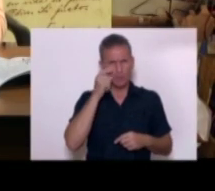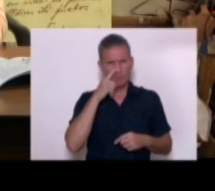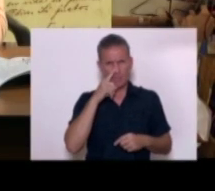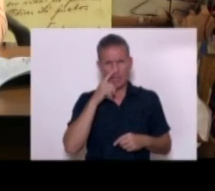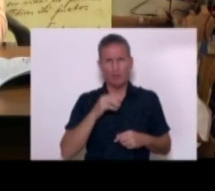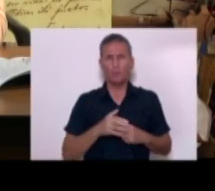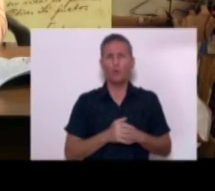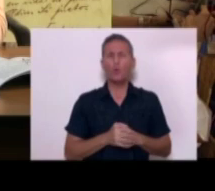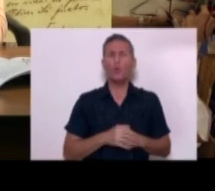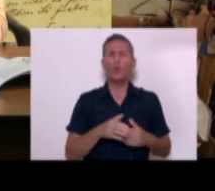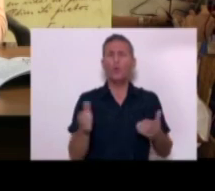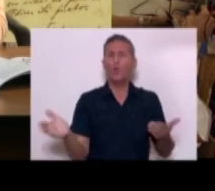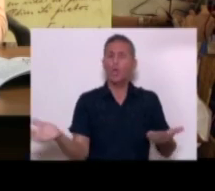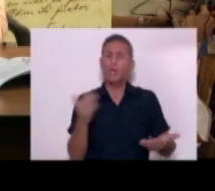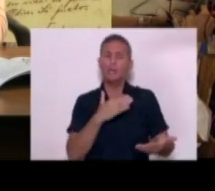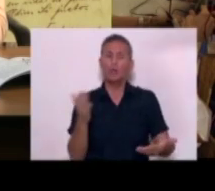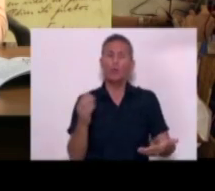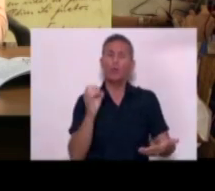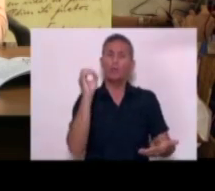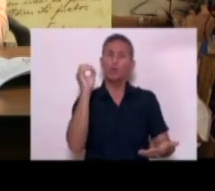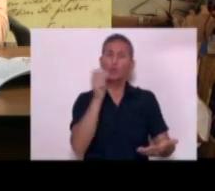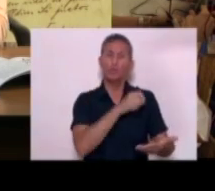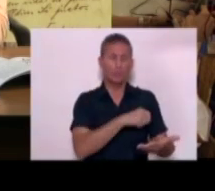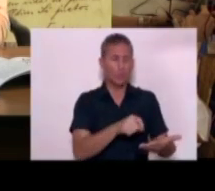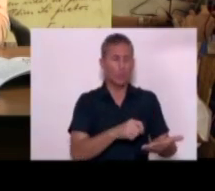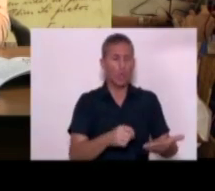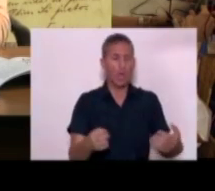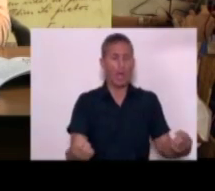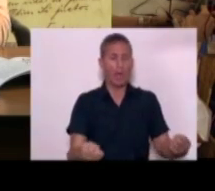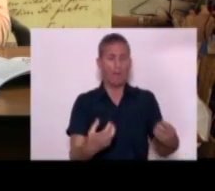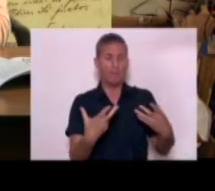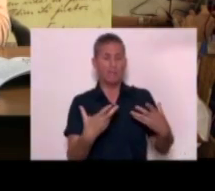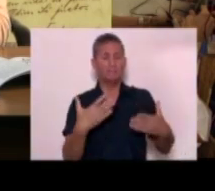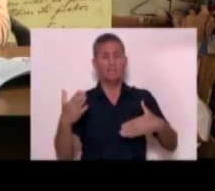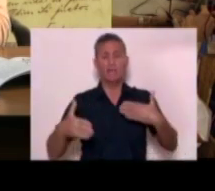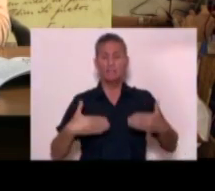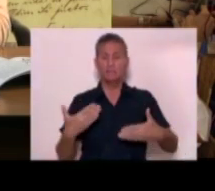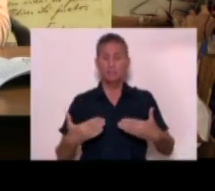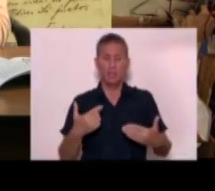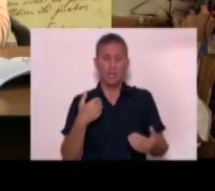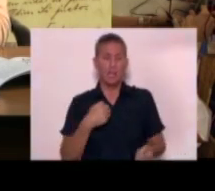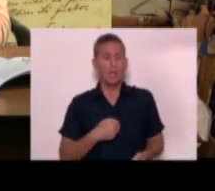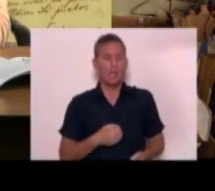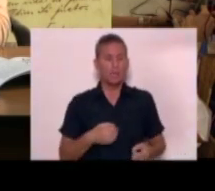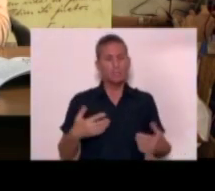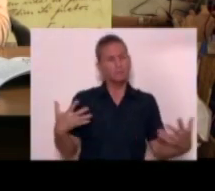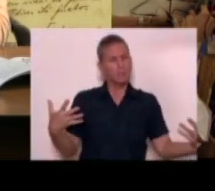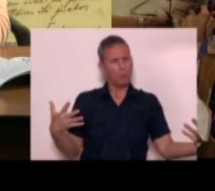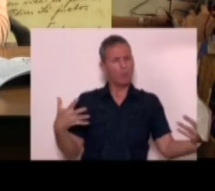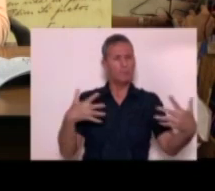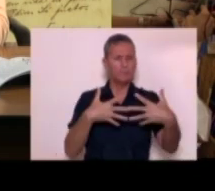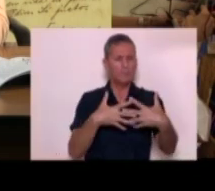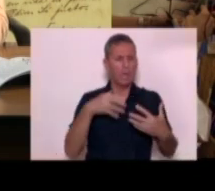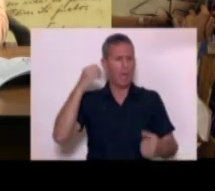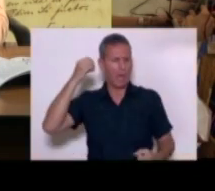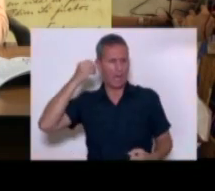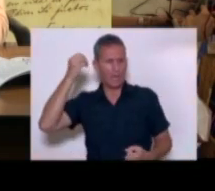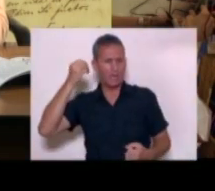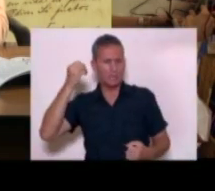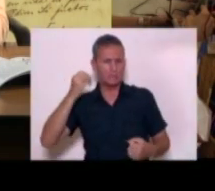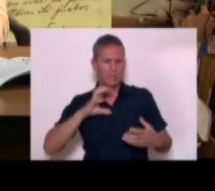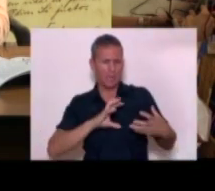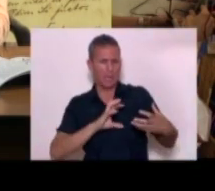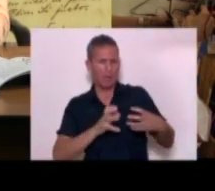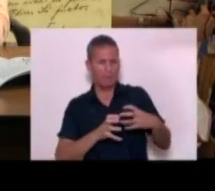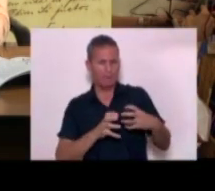Pero aún no terminamos con el verbo. No. En el cuaderno de ortografía aparecen actividades que les permiten